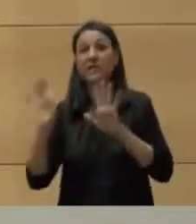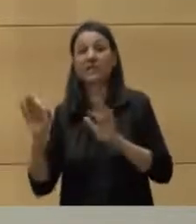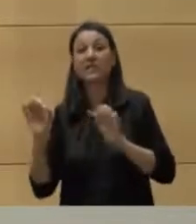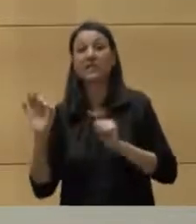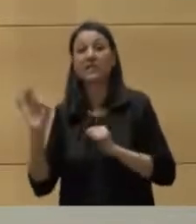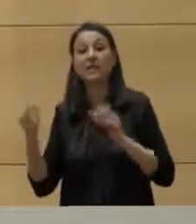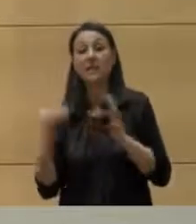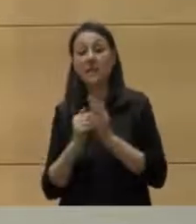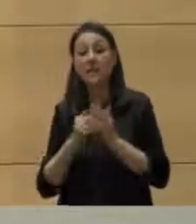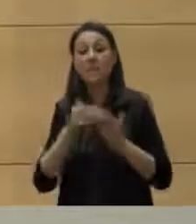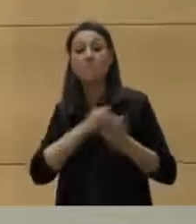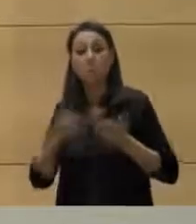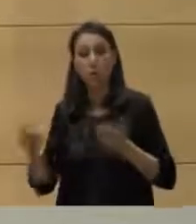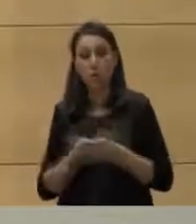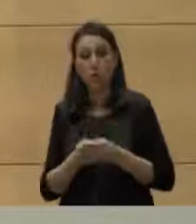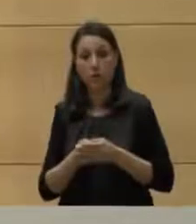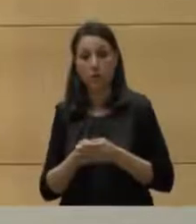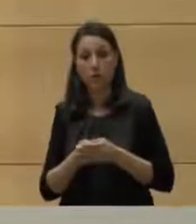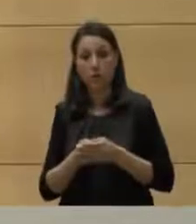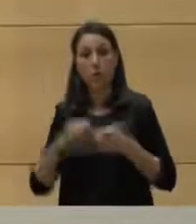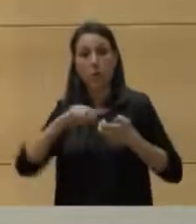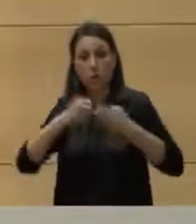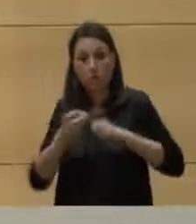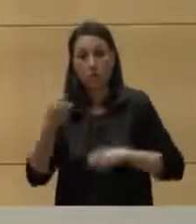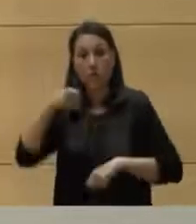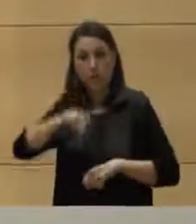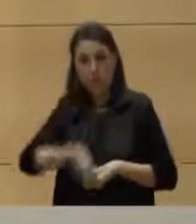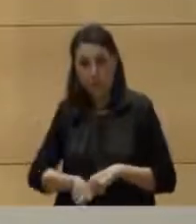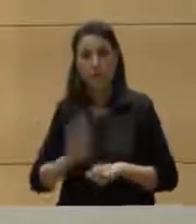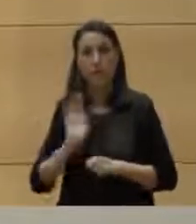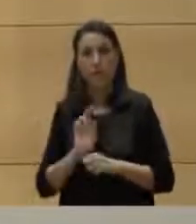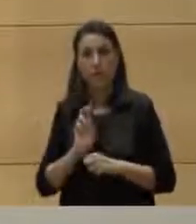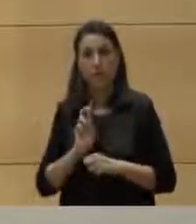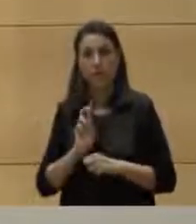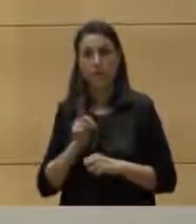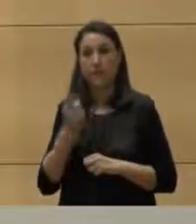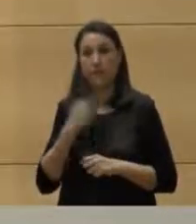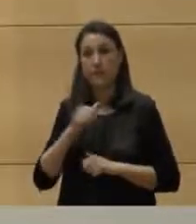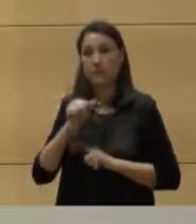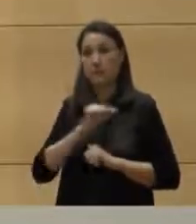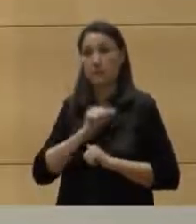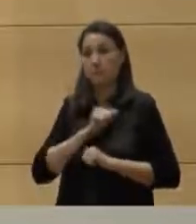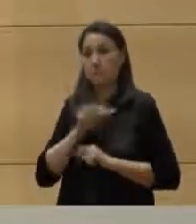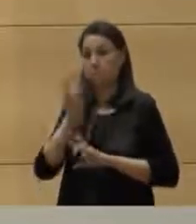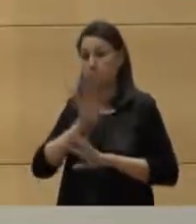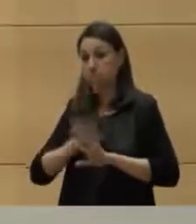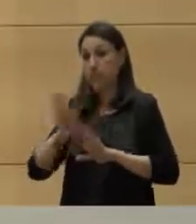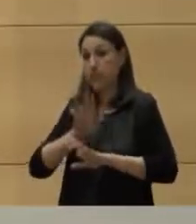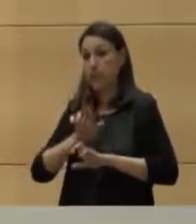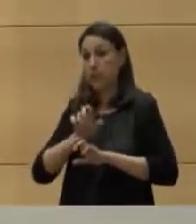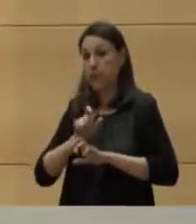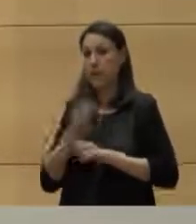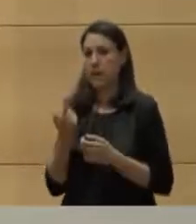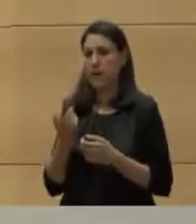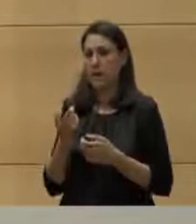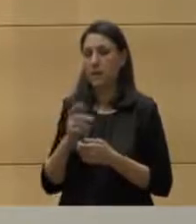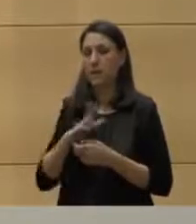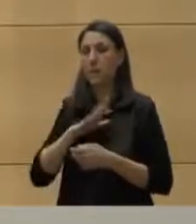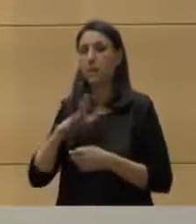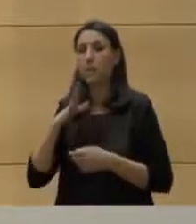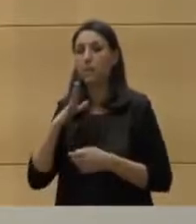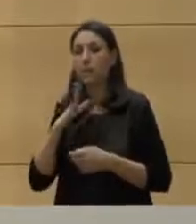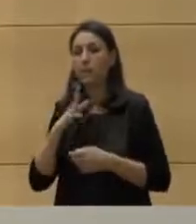32.000 millones. Es decir, Bruselas también está urgiendo a que estos entes, que muchas veces se endeudan para